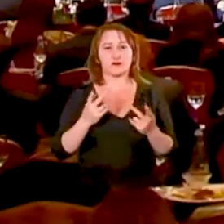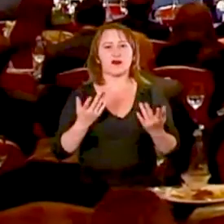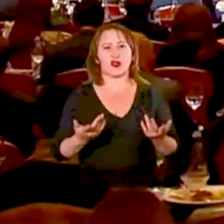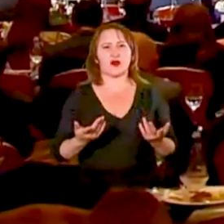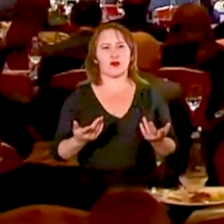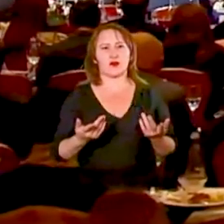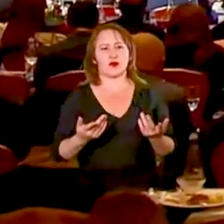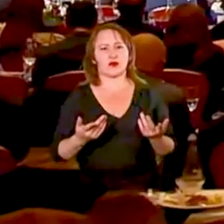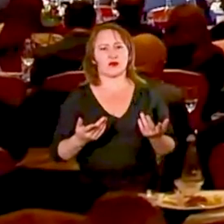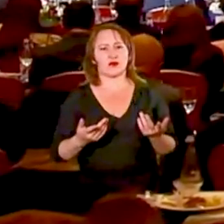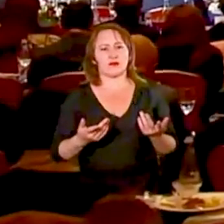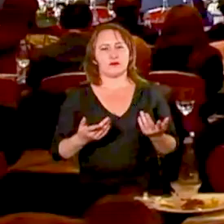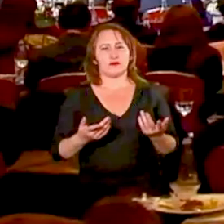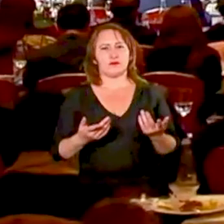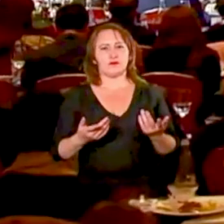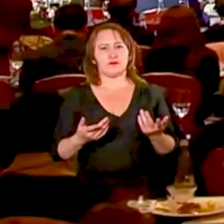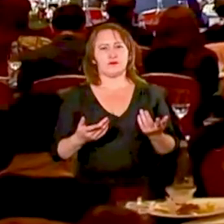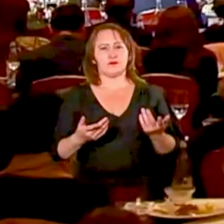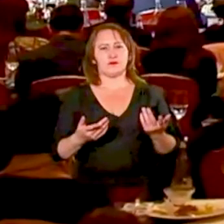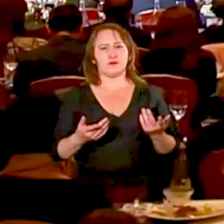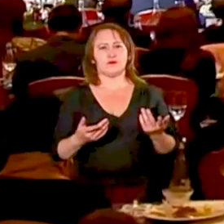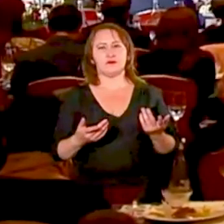generando,